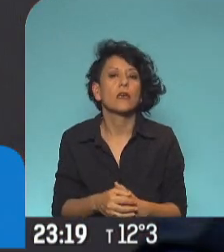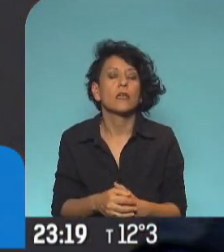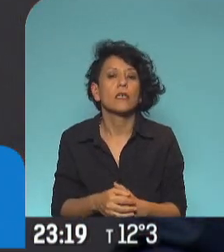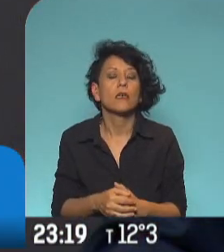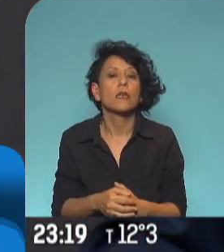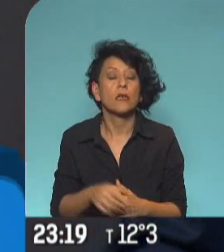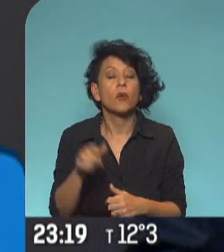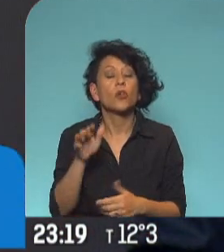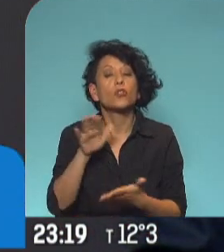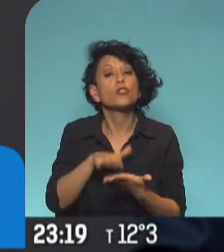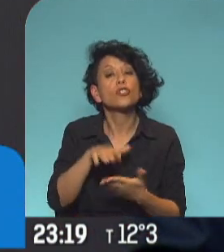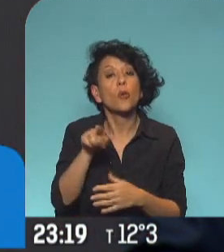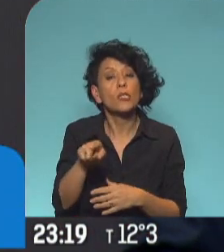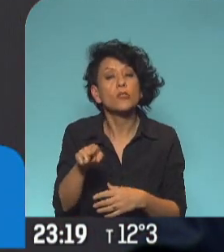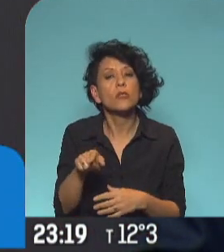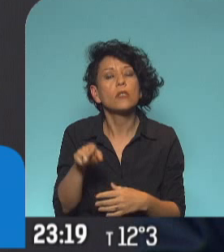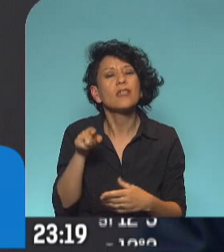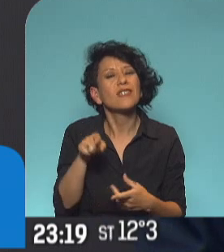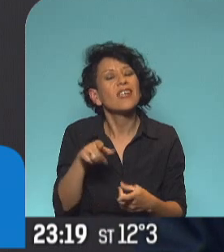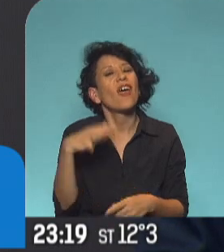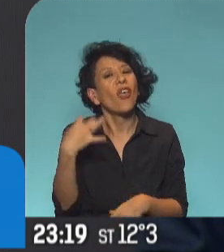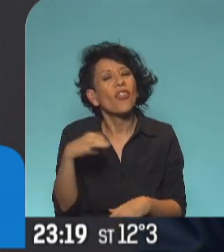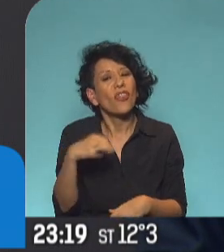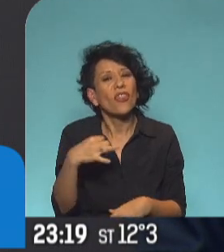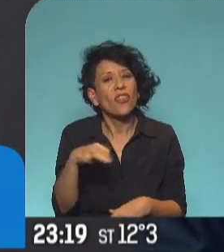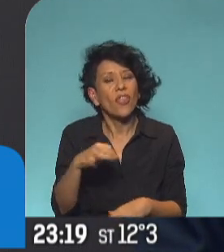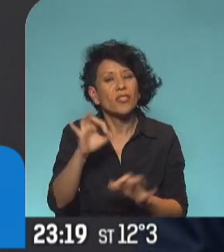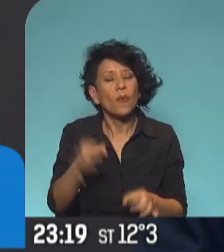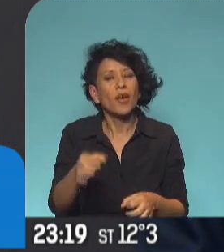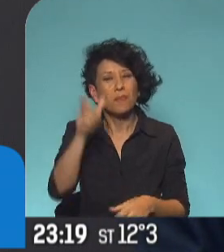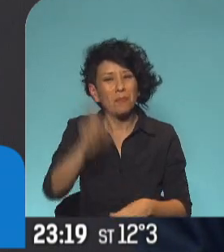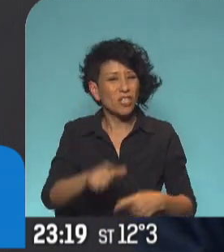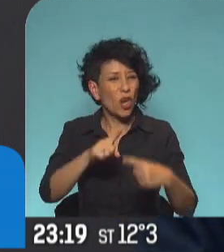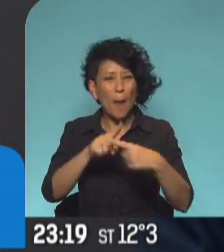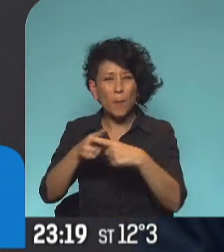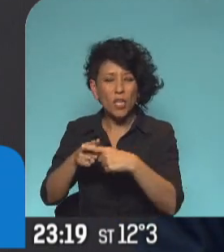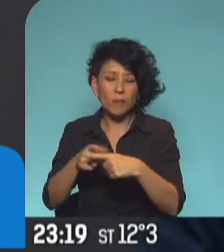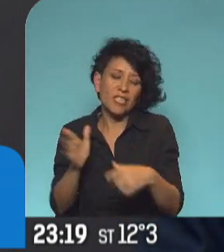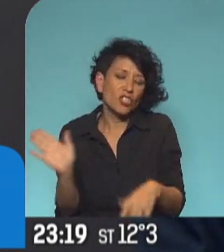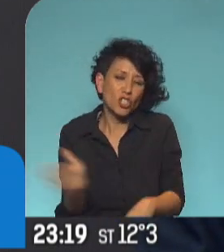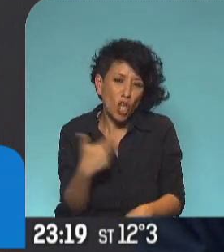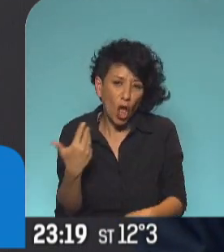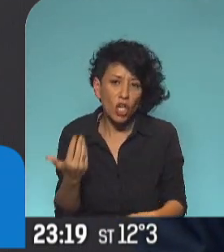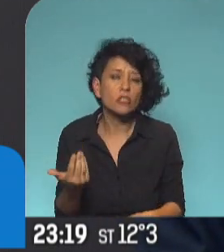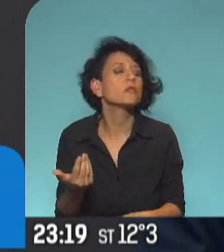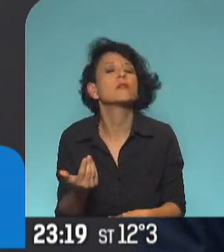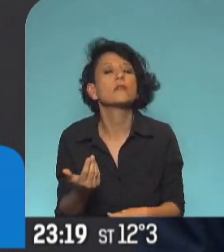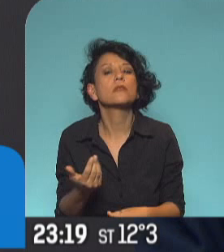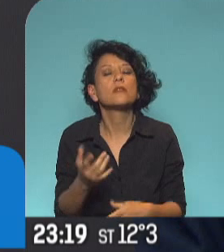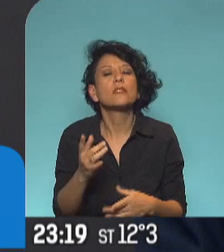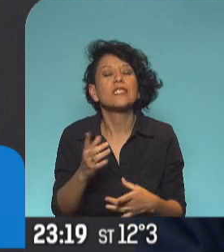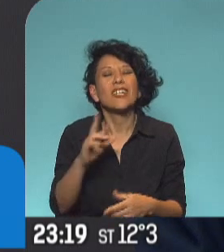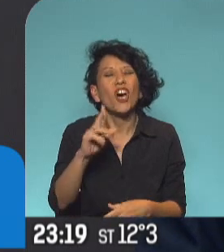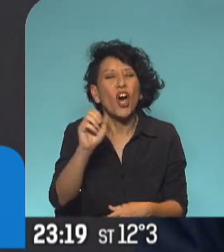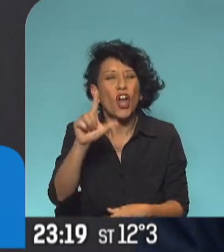ese sentido, ahí actuó, porque hay que tener en cuenta que los políticos, como todos en general, actuamos nuestros roles, ¿no?